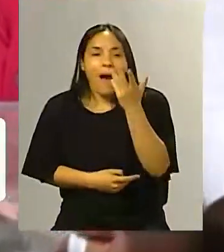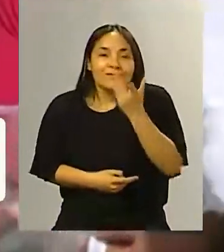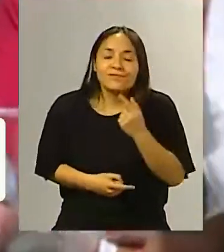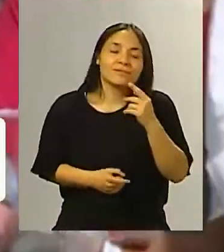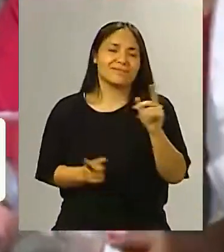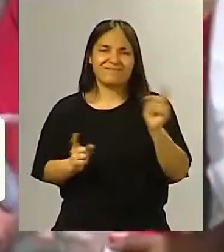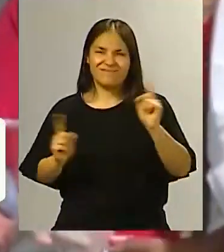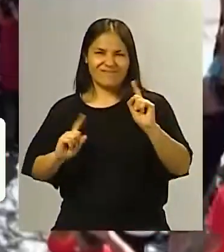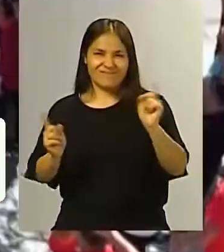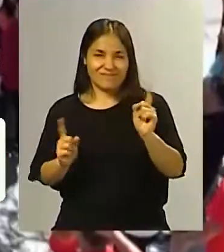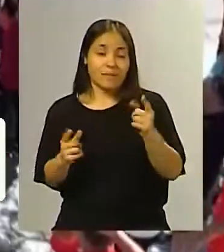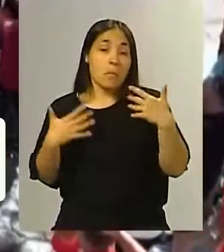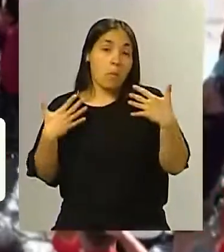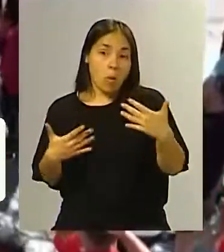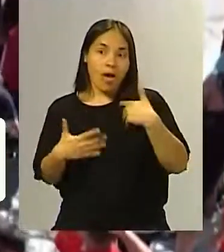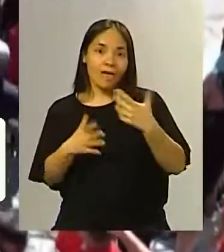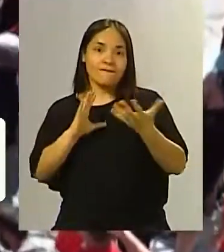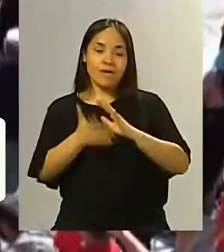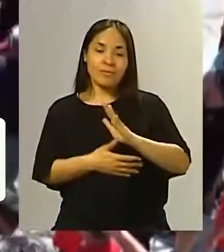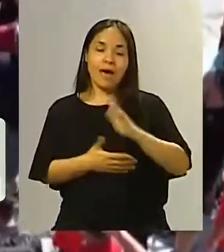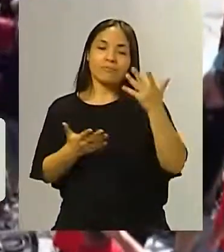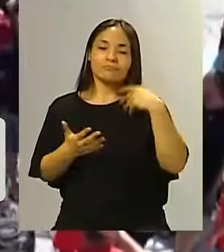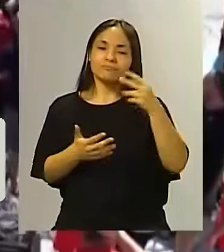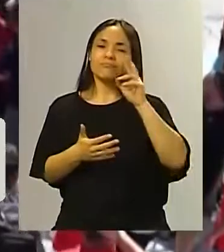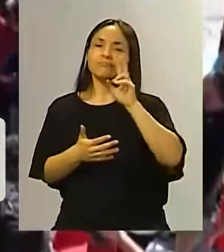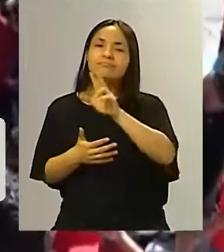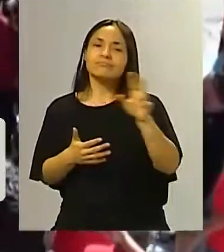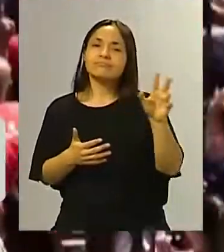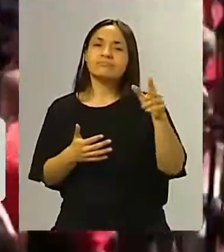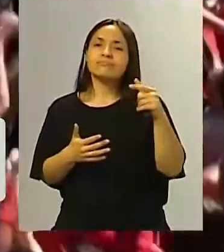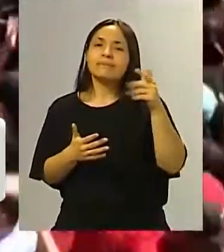permitió hacer un análisis más aséptico y un poco